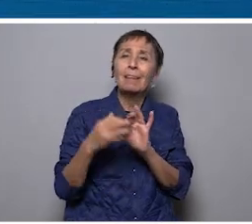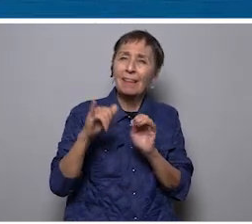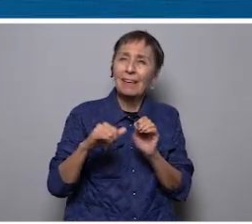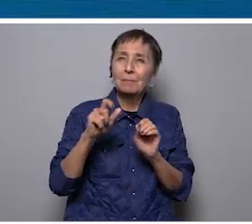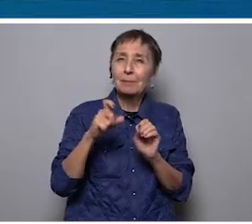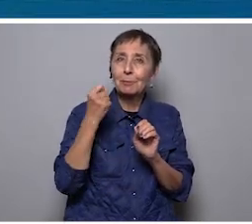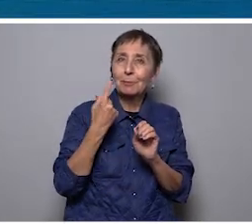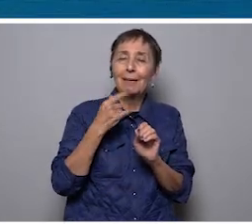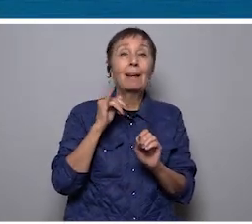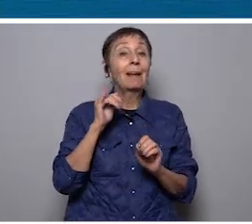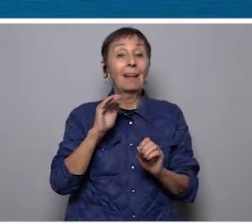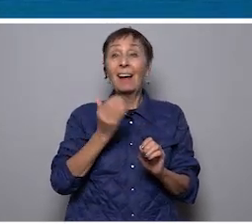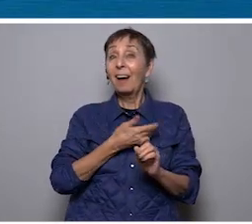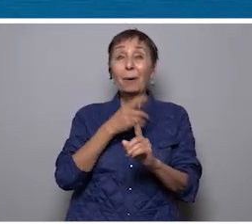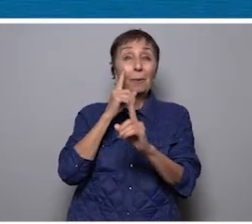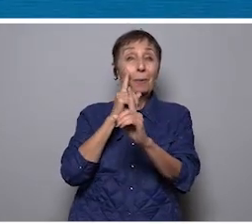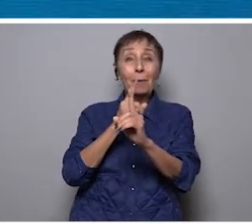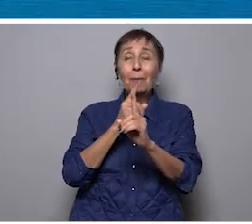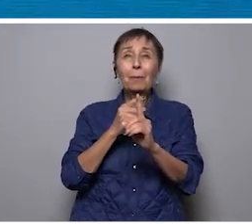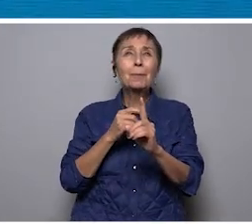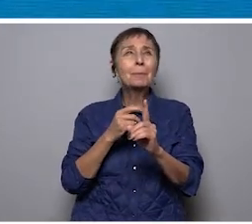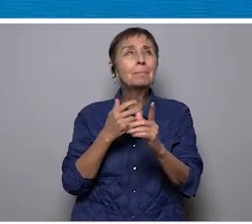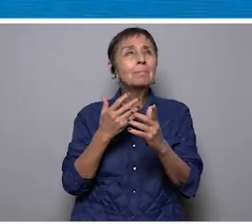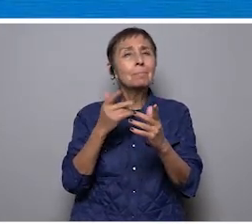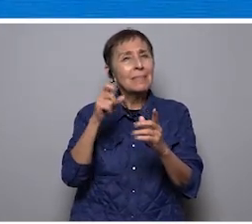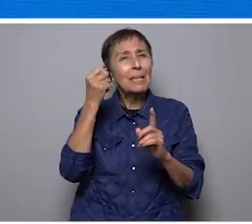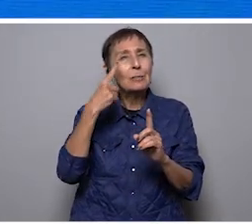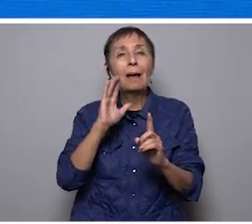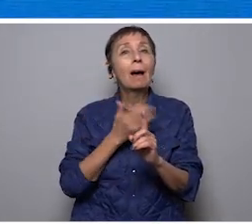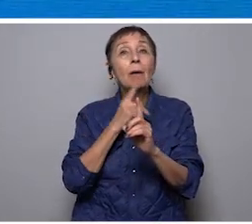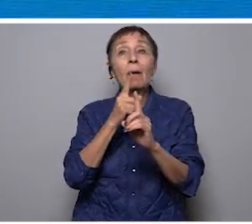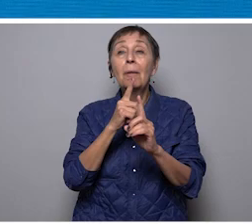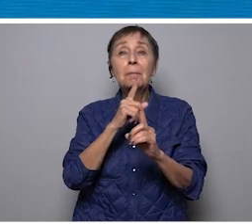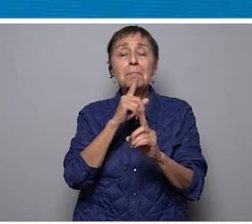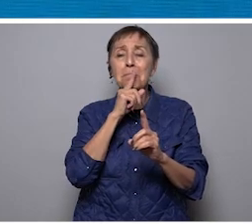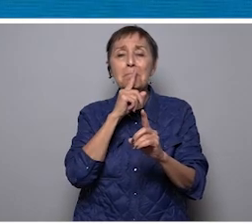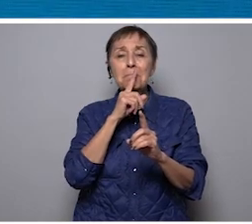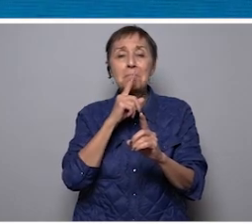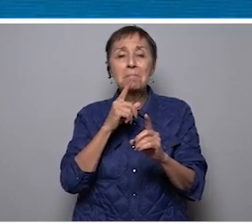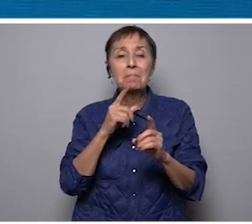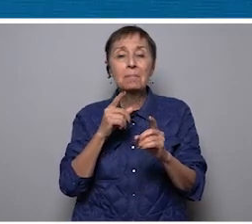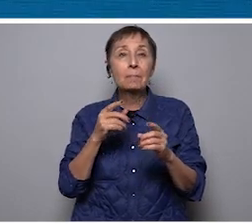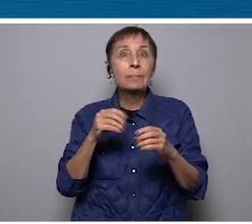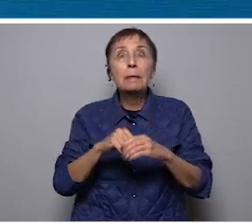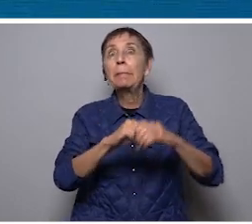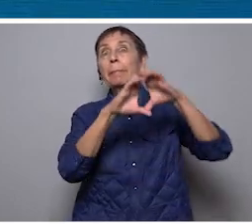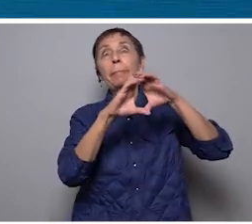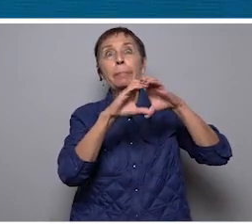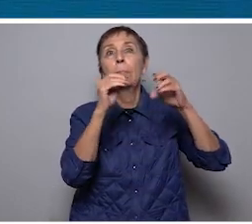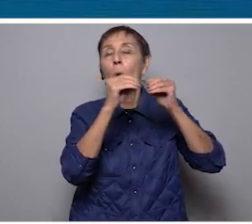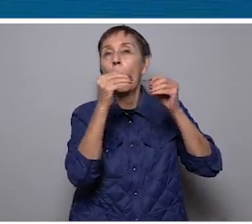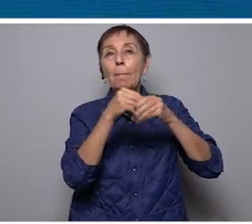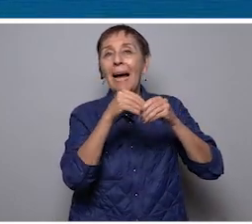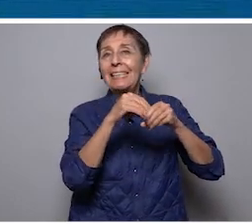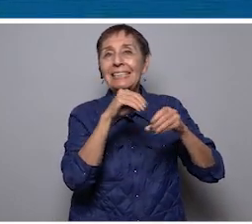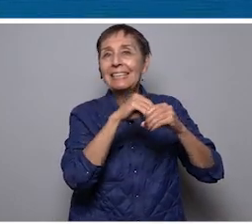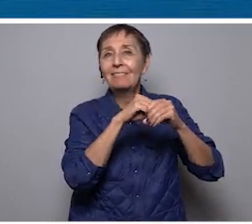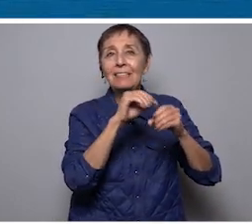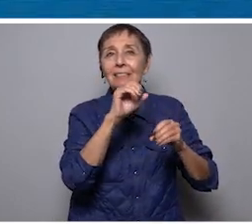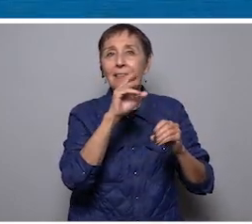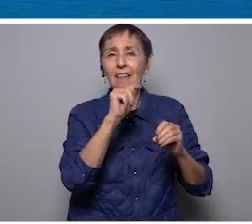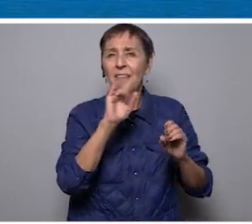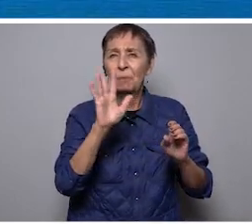ahorro si es que lo captamos Y colocar crédito esa es nuestra herramienta bienvenida